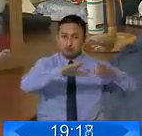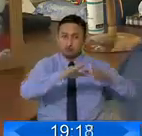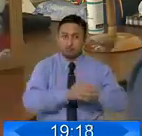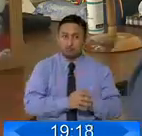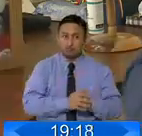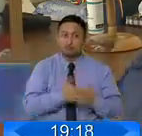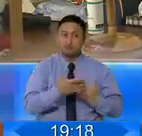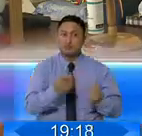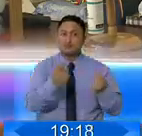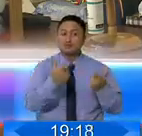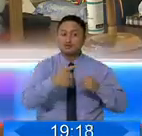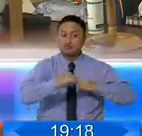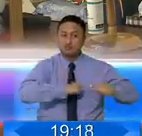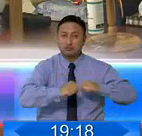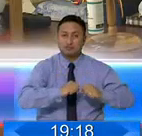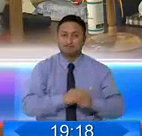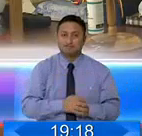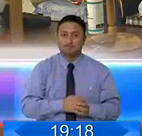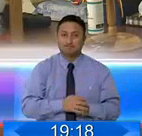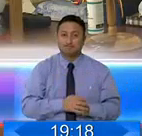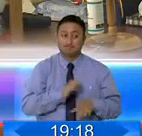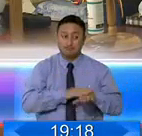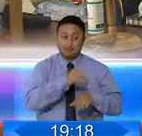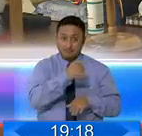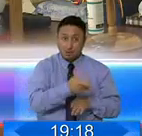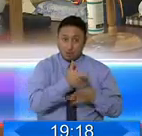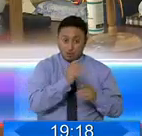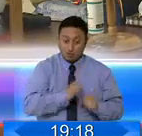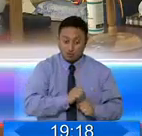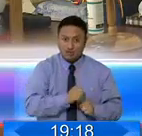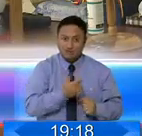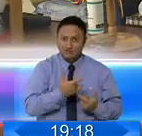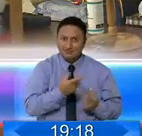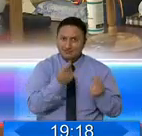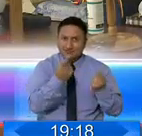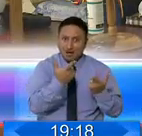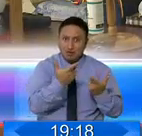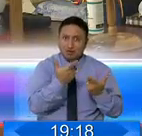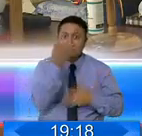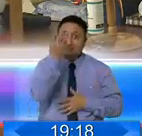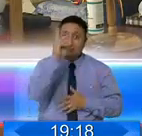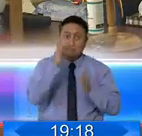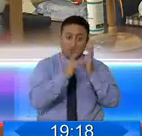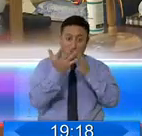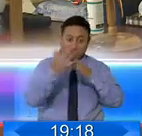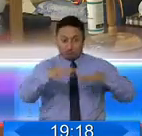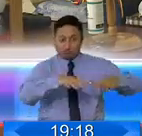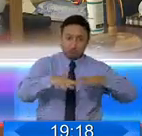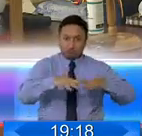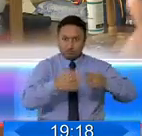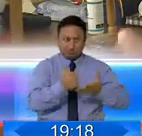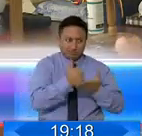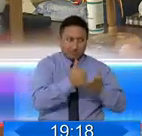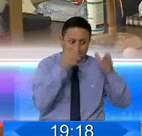para la gestión de los riesgos. Gracias a eso pudimos enfrentar el terremoto del 16 de abril, asimismo como otros desastres naturales que han habido